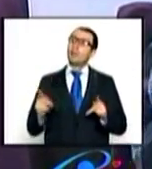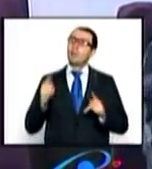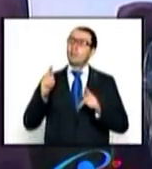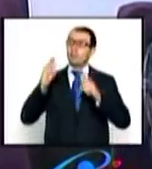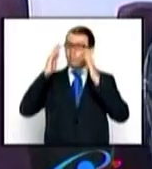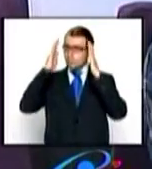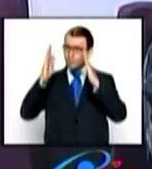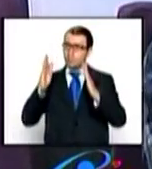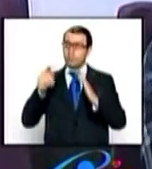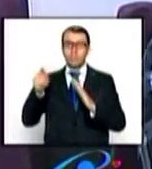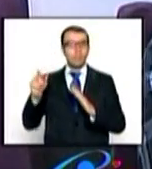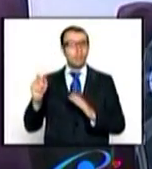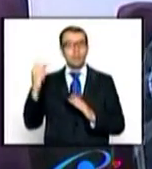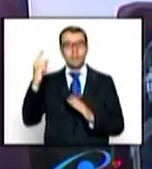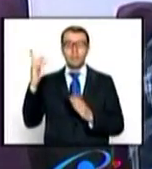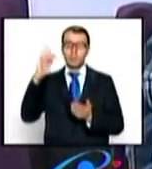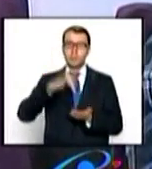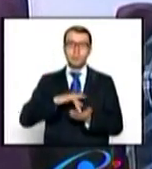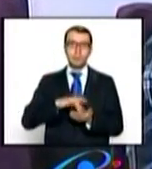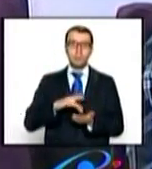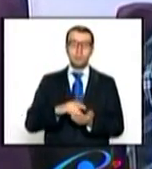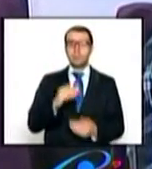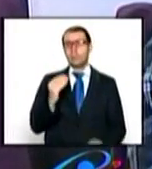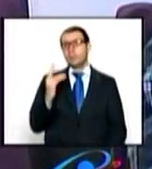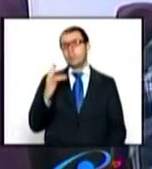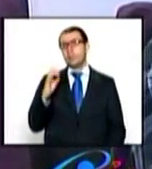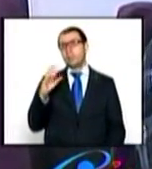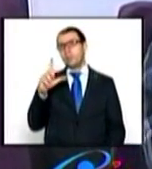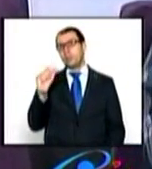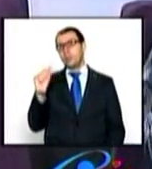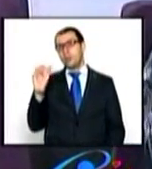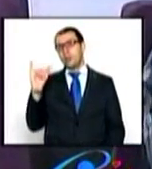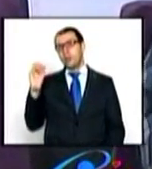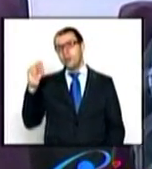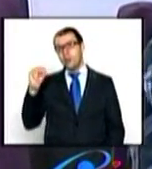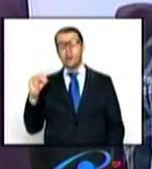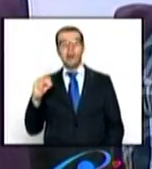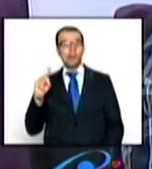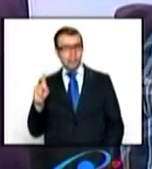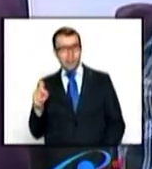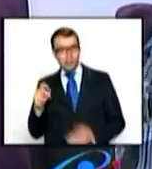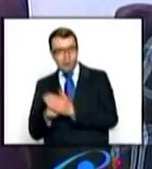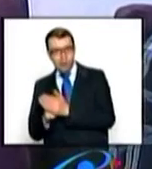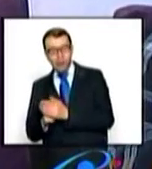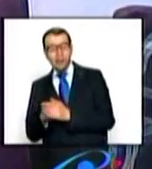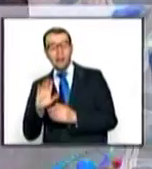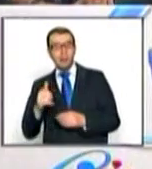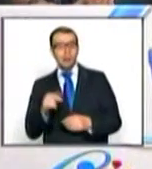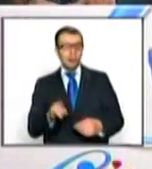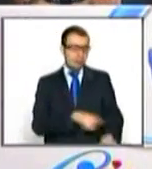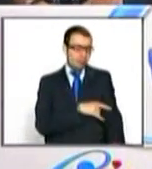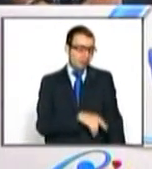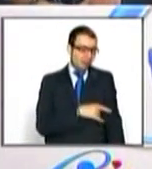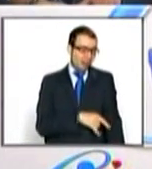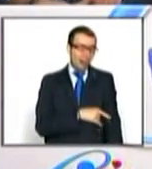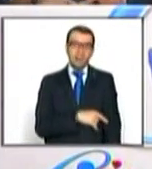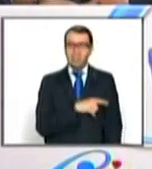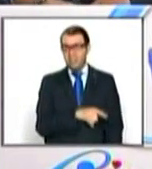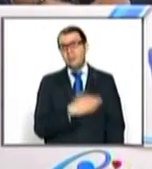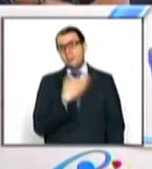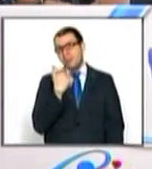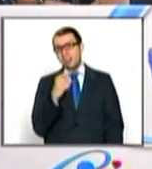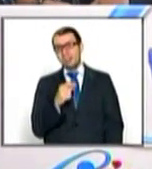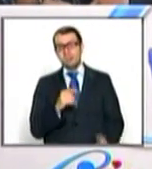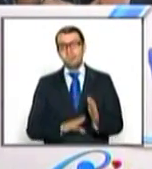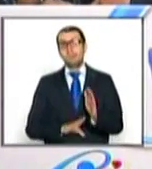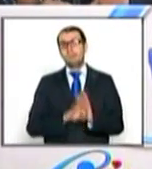que es hacer primero unas sesiones de quelación y posteriormente hacer sesiones intercaladas de quelación y sueroterapia para que los resultados sean aún mejores y pues